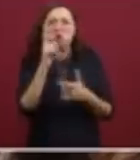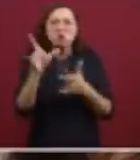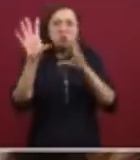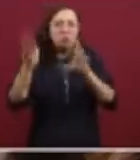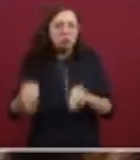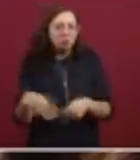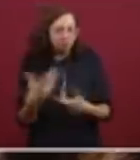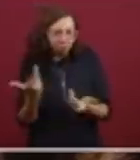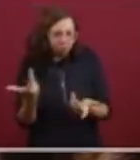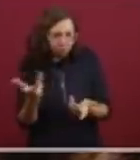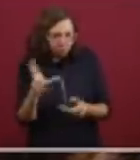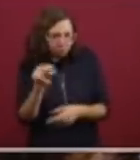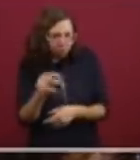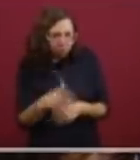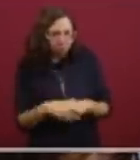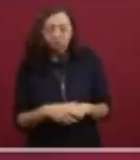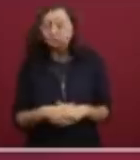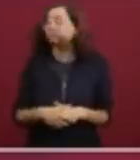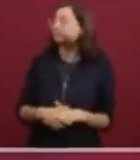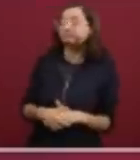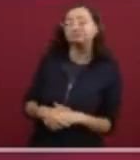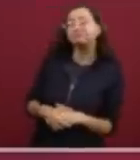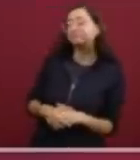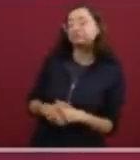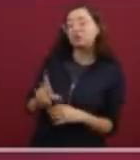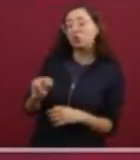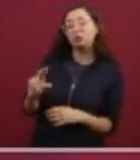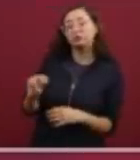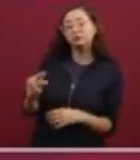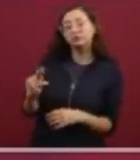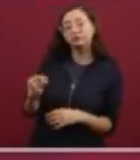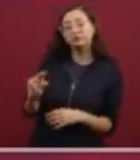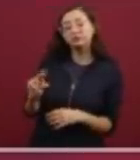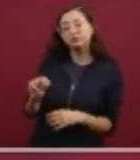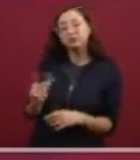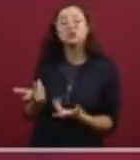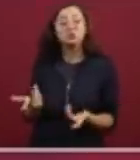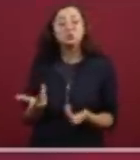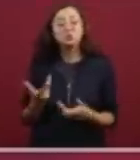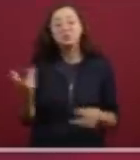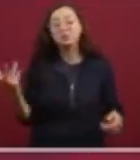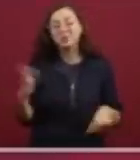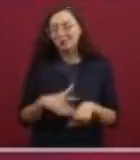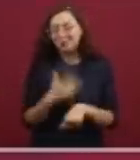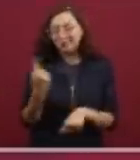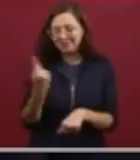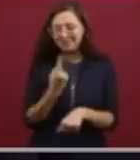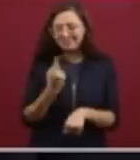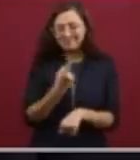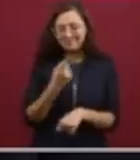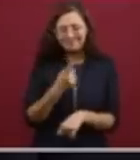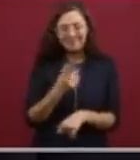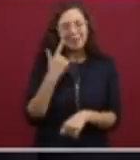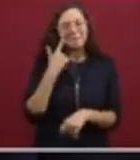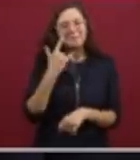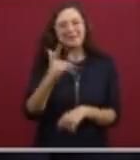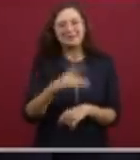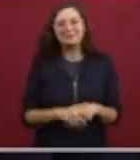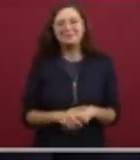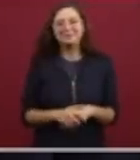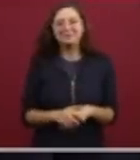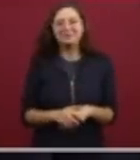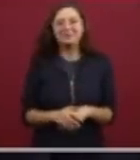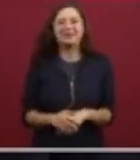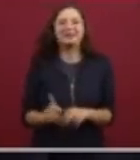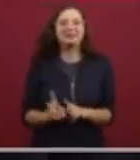pasa? Como en todo, la corrupción siempre tiene que ver con los